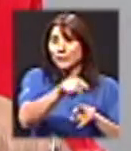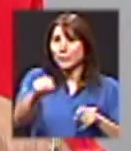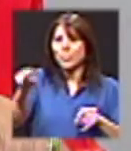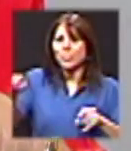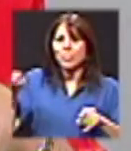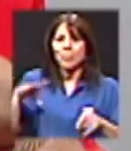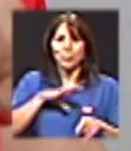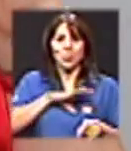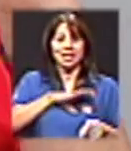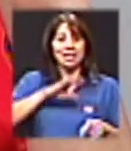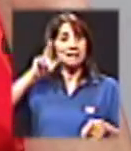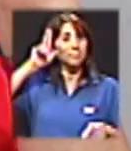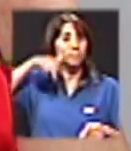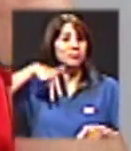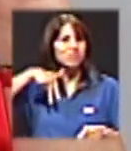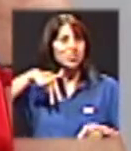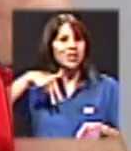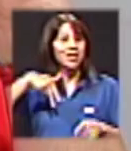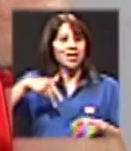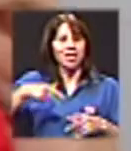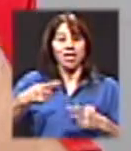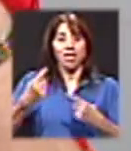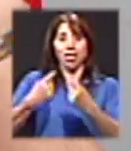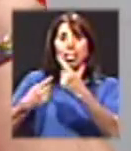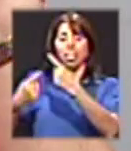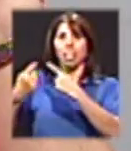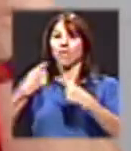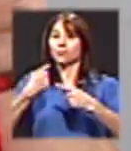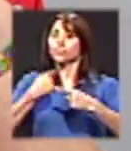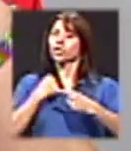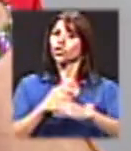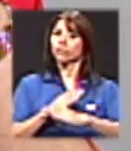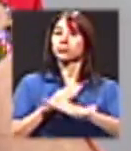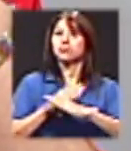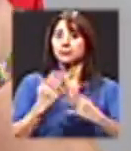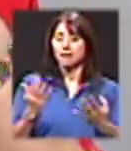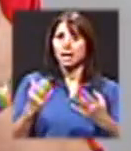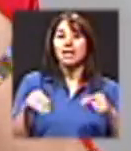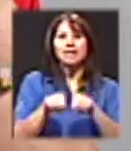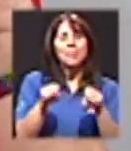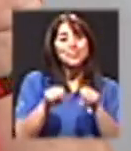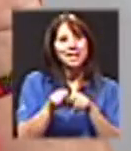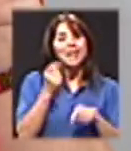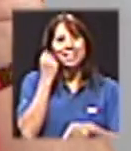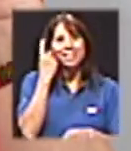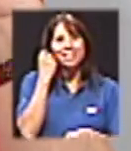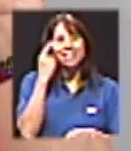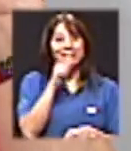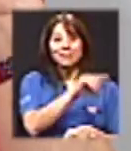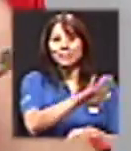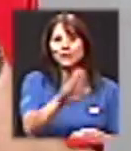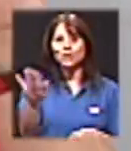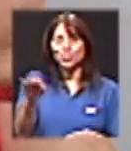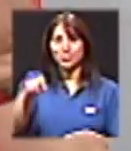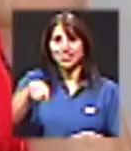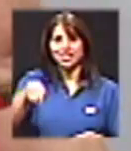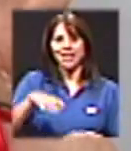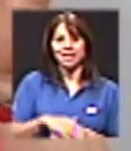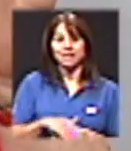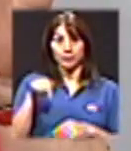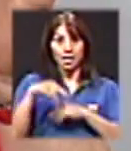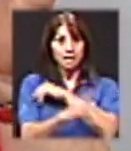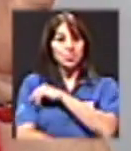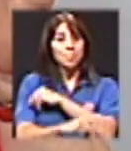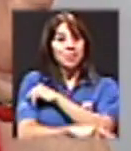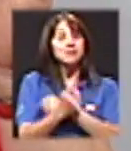policías, ¿verdad? Y también entender las necesidades del policía. En este país, que eso es otra cosa, en este país nos falta